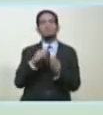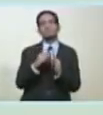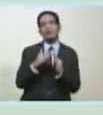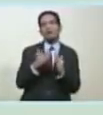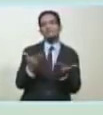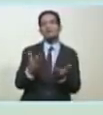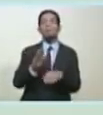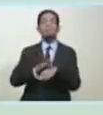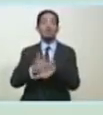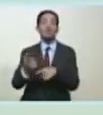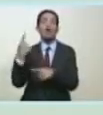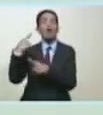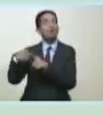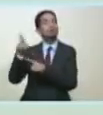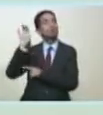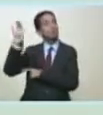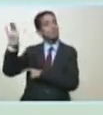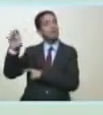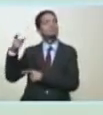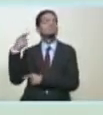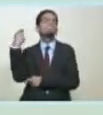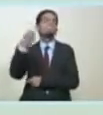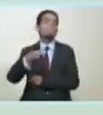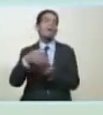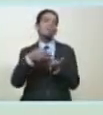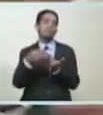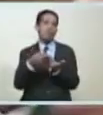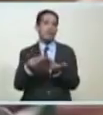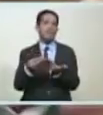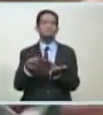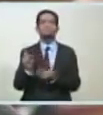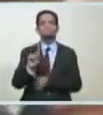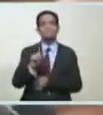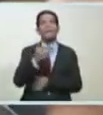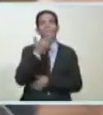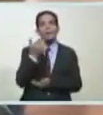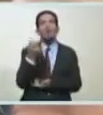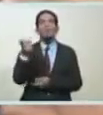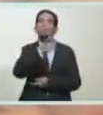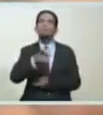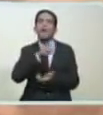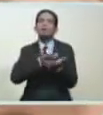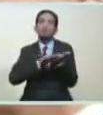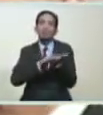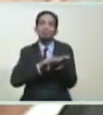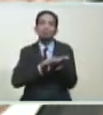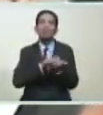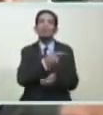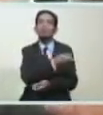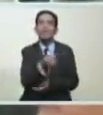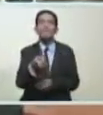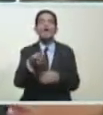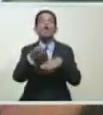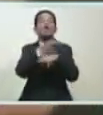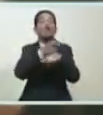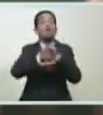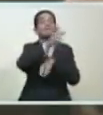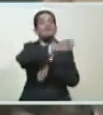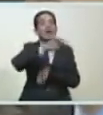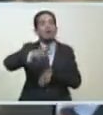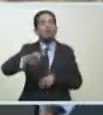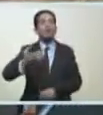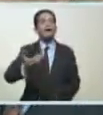ello? Yo quiero el diagnóstico y las soluciones. Gobernadores, alcaldes, gobernadoras,